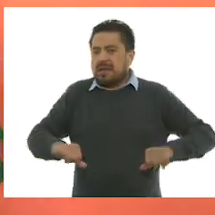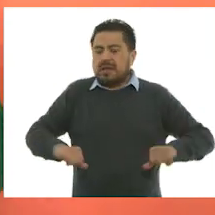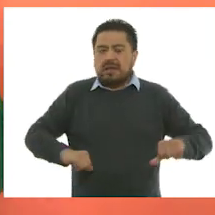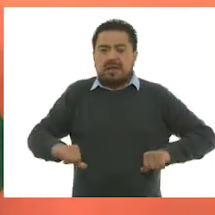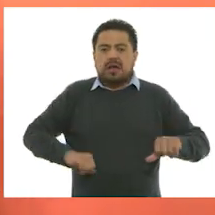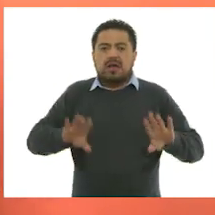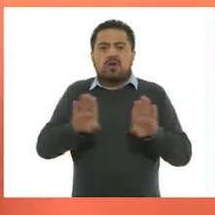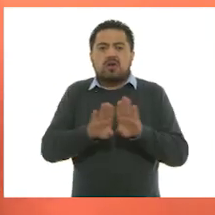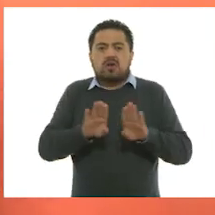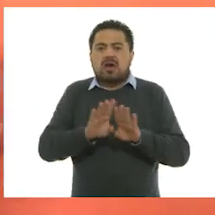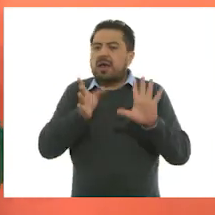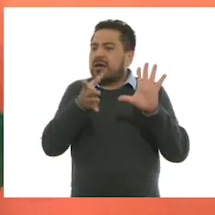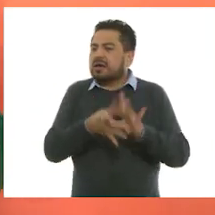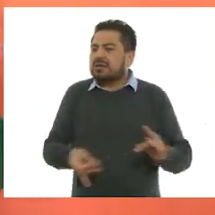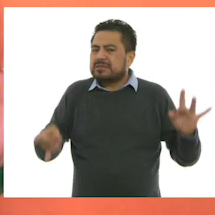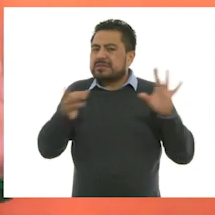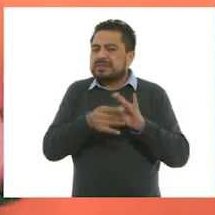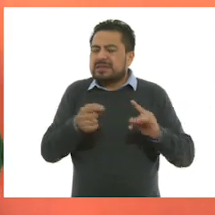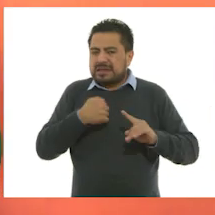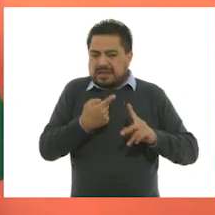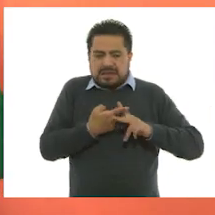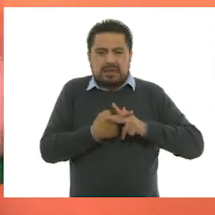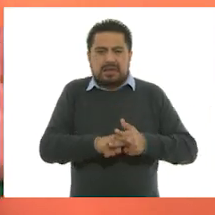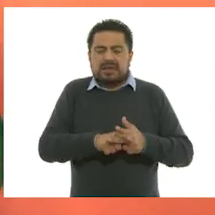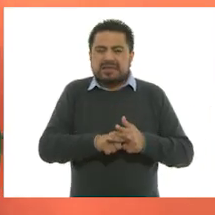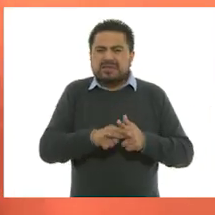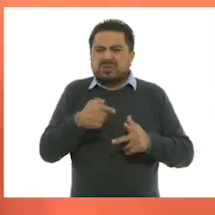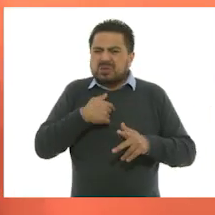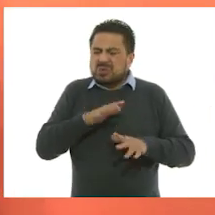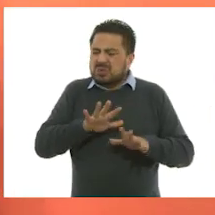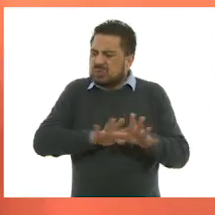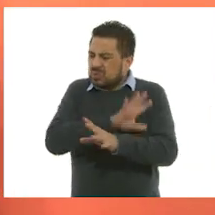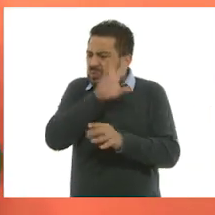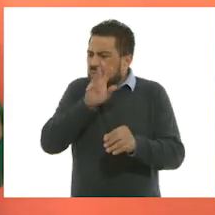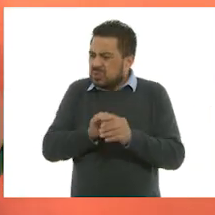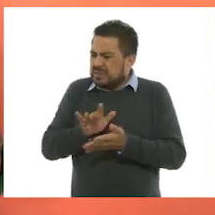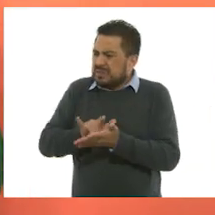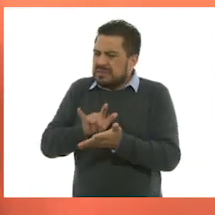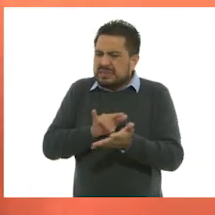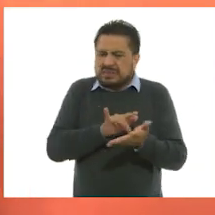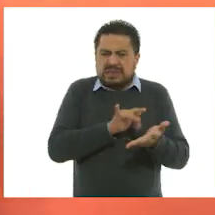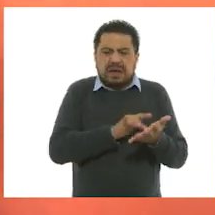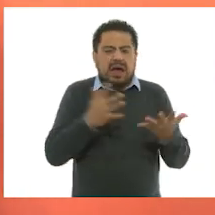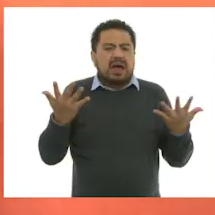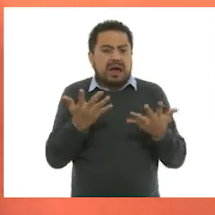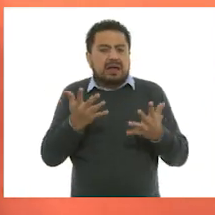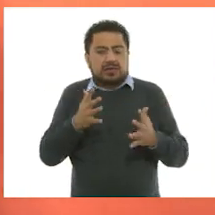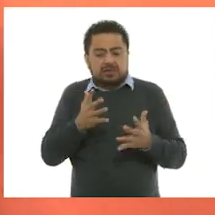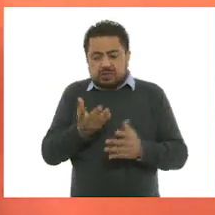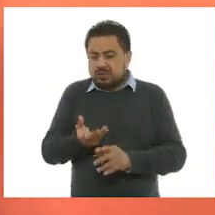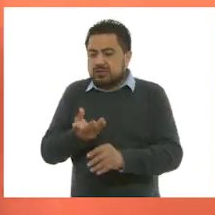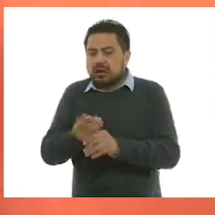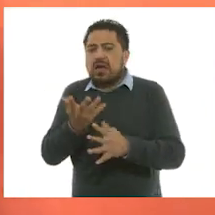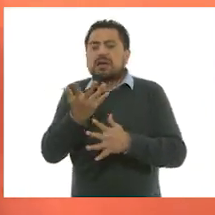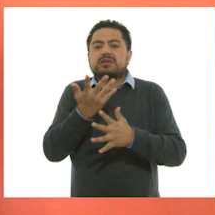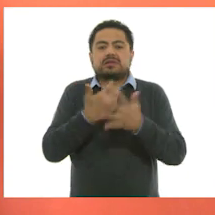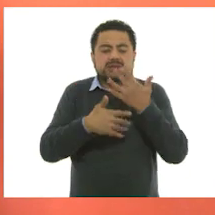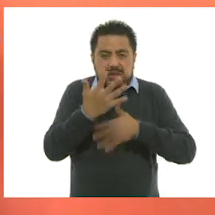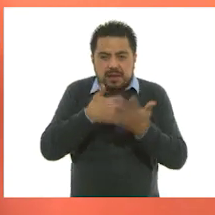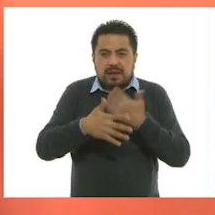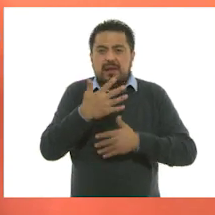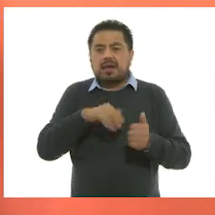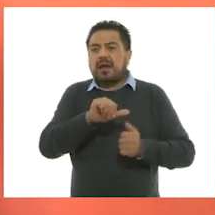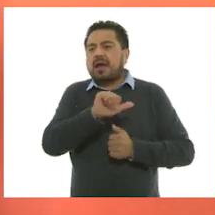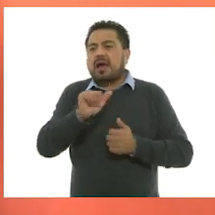como la había explicado, recurría a todo para hacerlos entender, a señas,